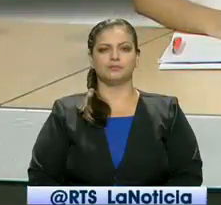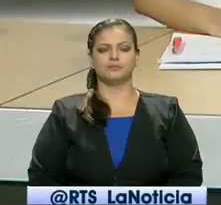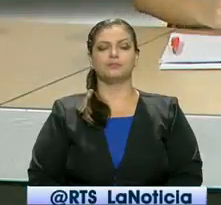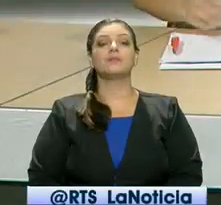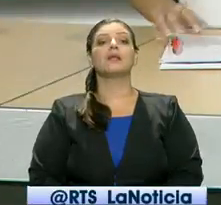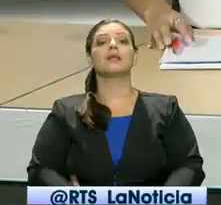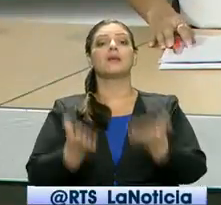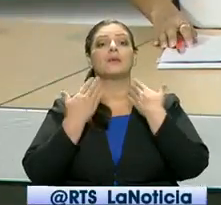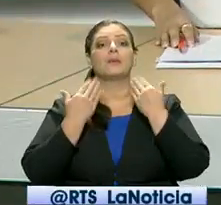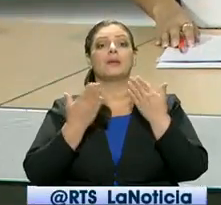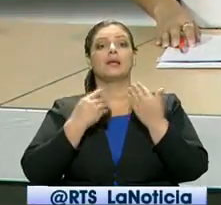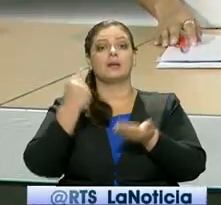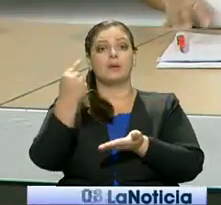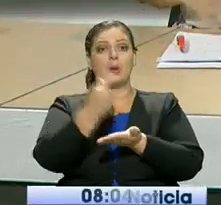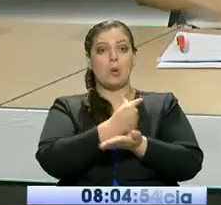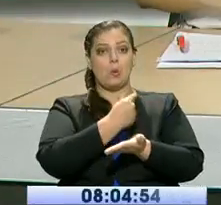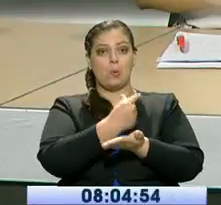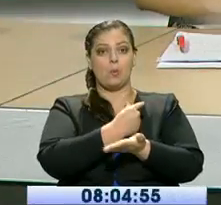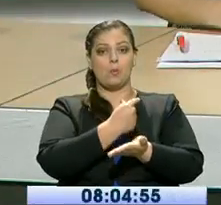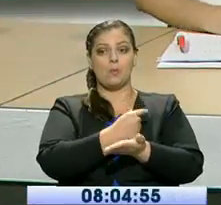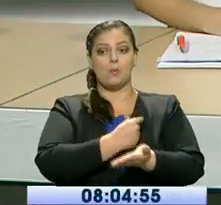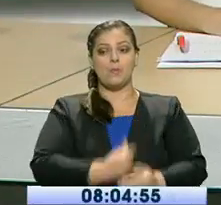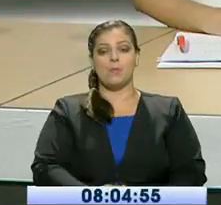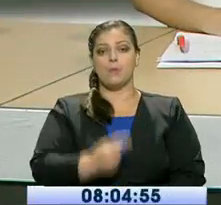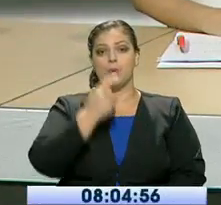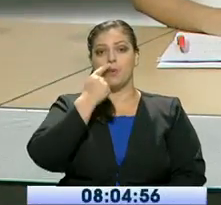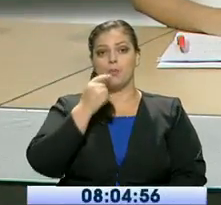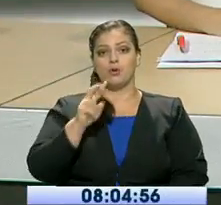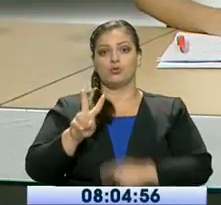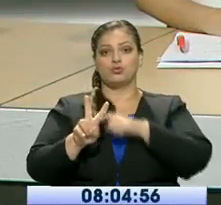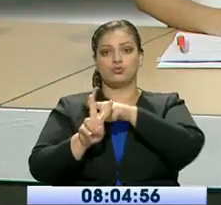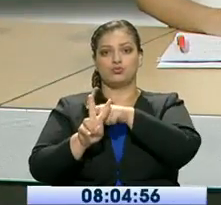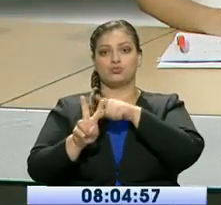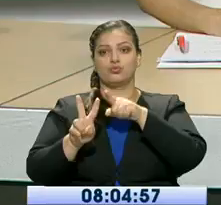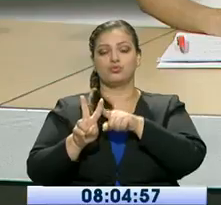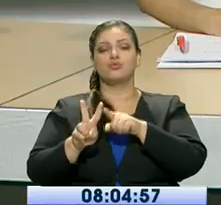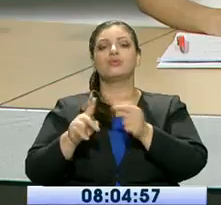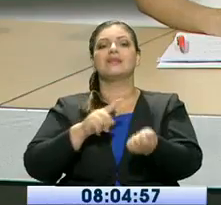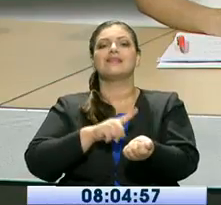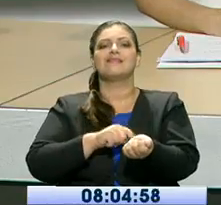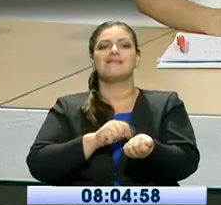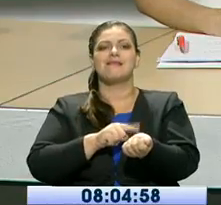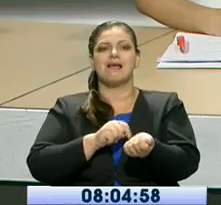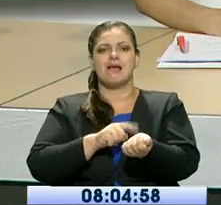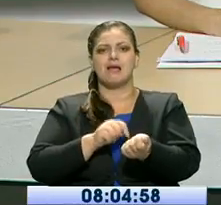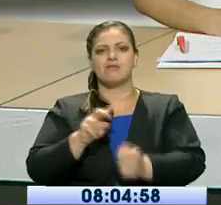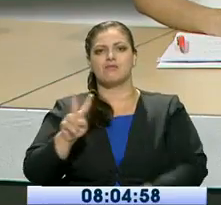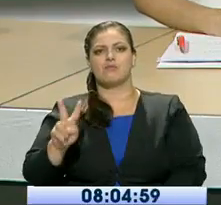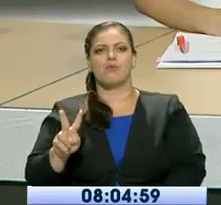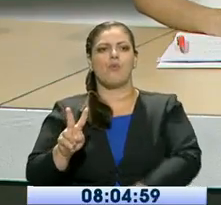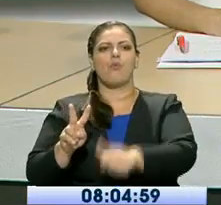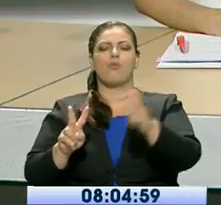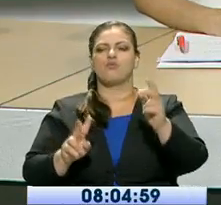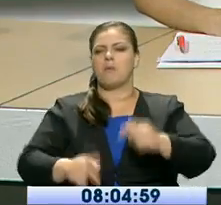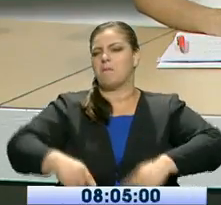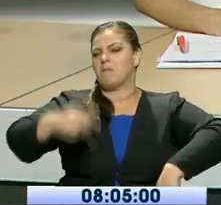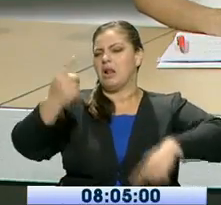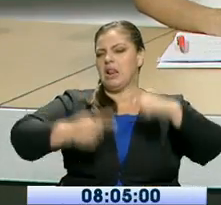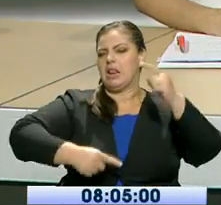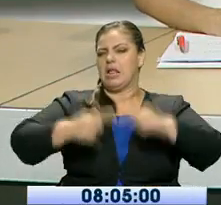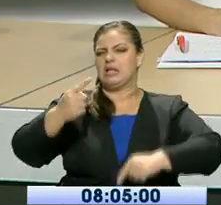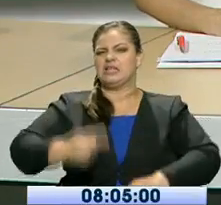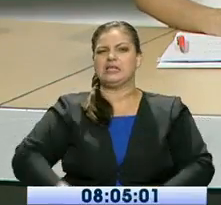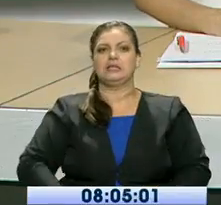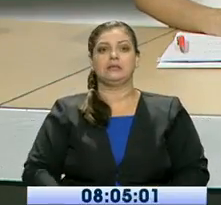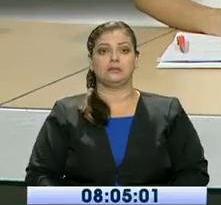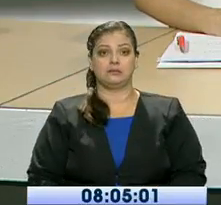Los hermanos resultaron heridos durante una riña ocurrida en la cooperativa Mariuxi y Febres Cordero. Esto es en el Guasmo, al sur de Guayaquil.